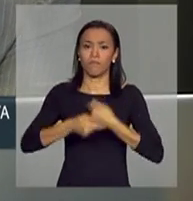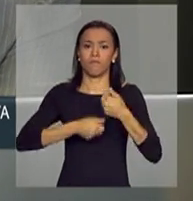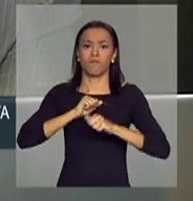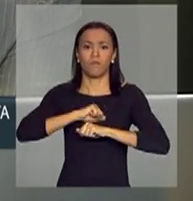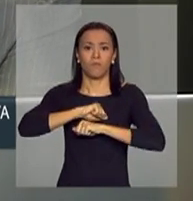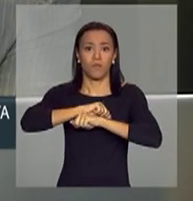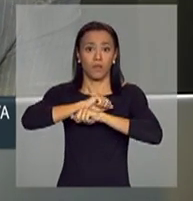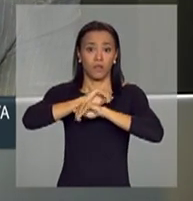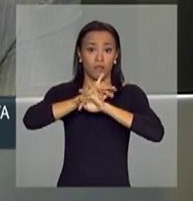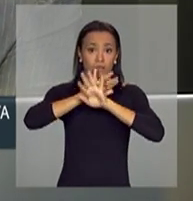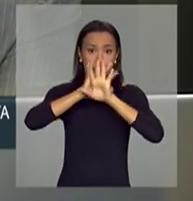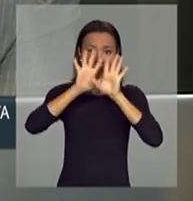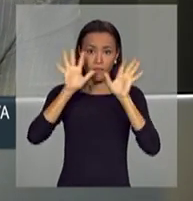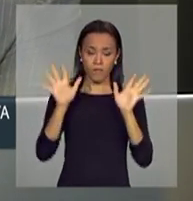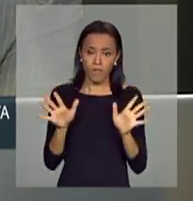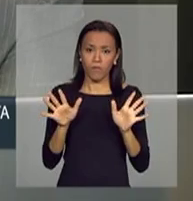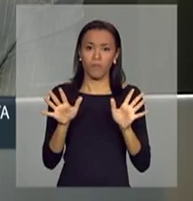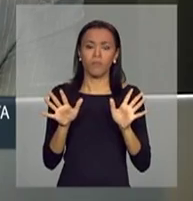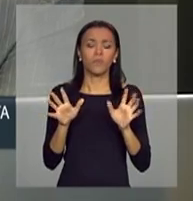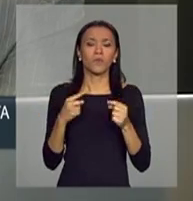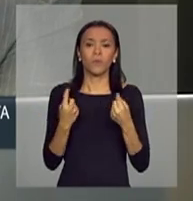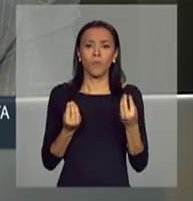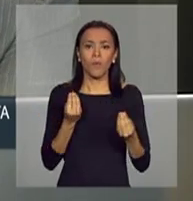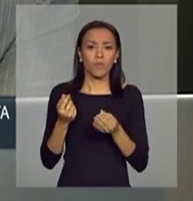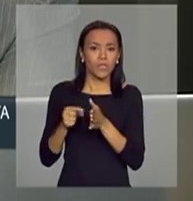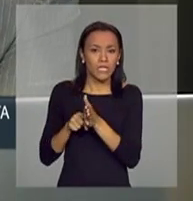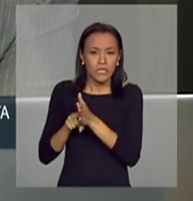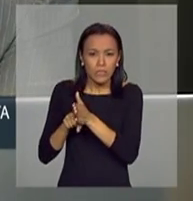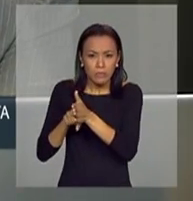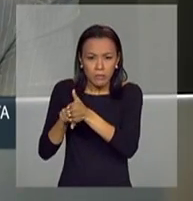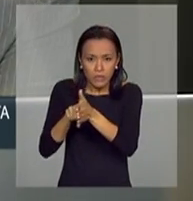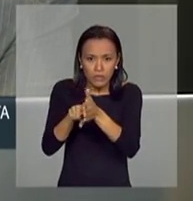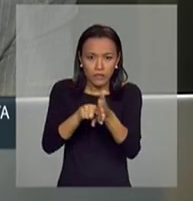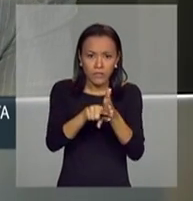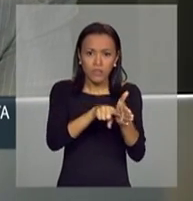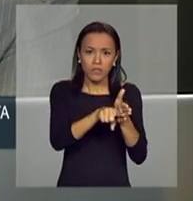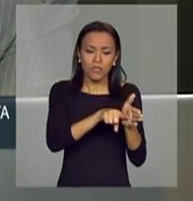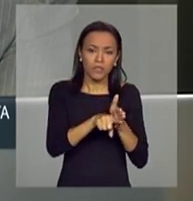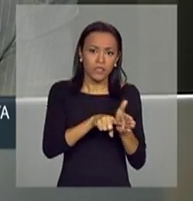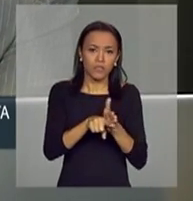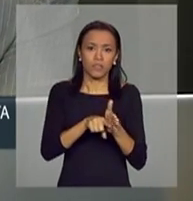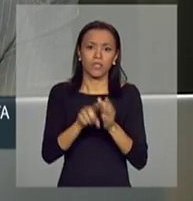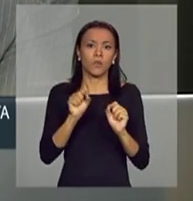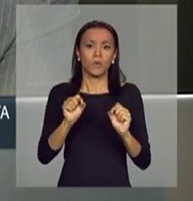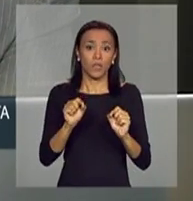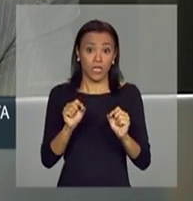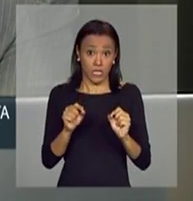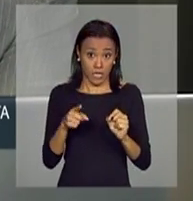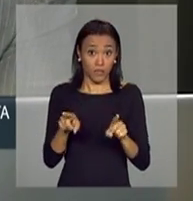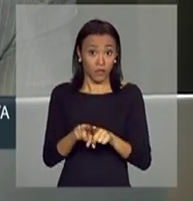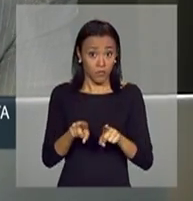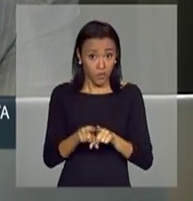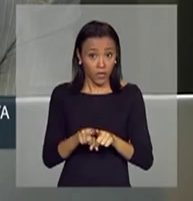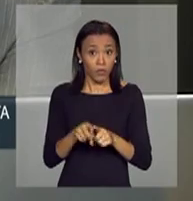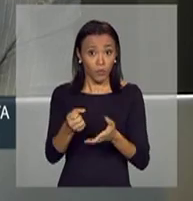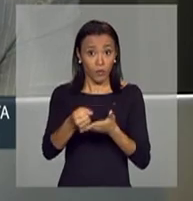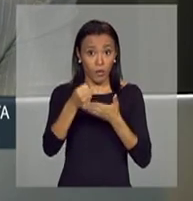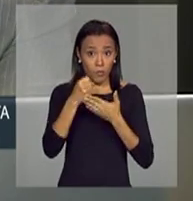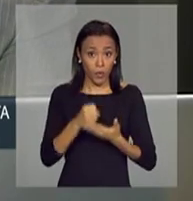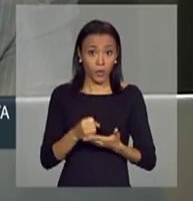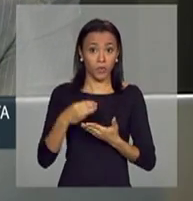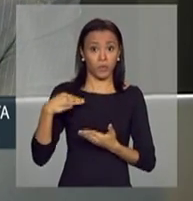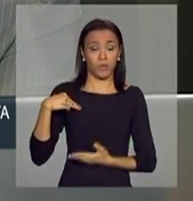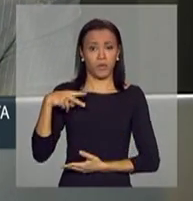es a través de las investigaciones que, valientemente, creo yo, lleva a cabo hace tiempo el Ministerio Público Federal y